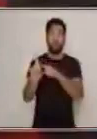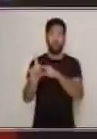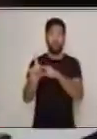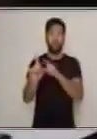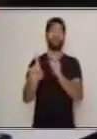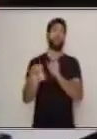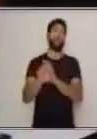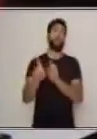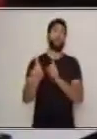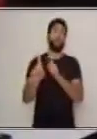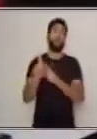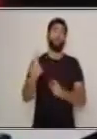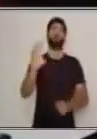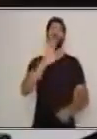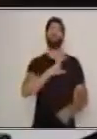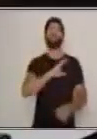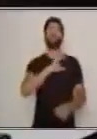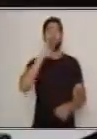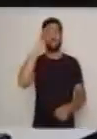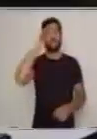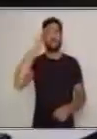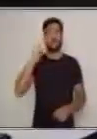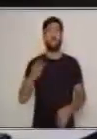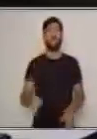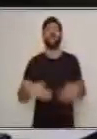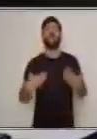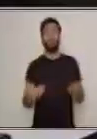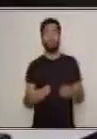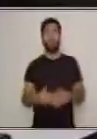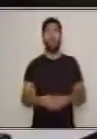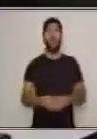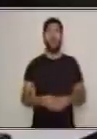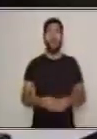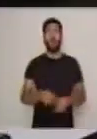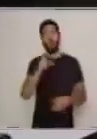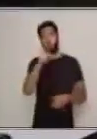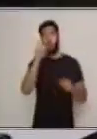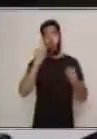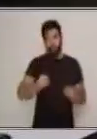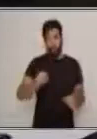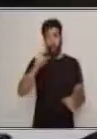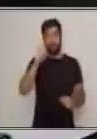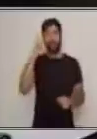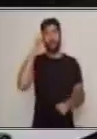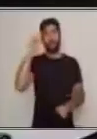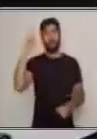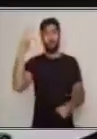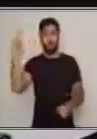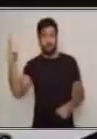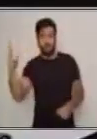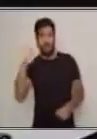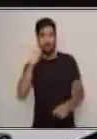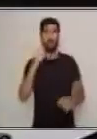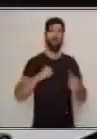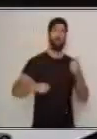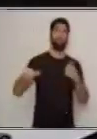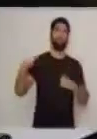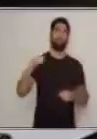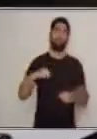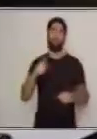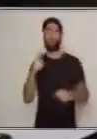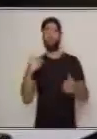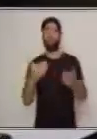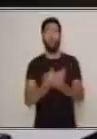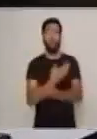sido policía? Y entonces tú puedes inventar de una forma oral, por medio de la dramatización, un